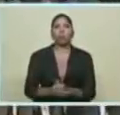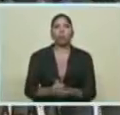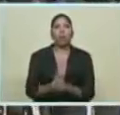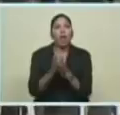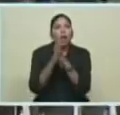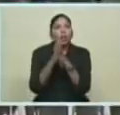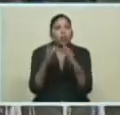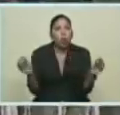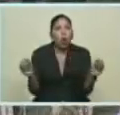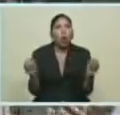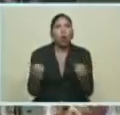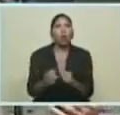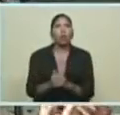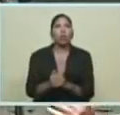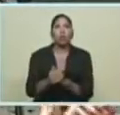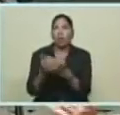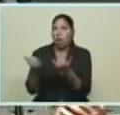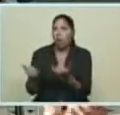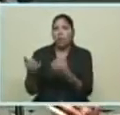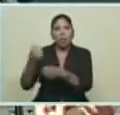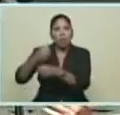oficiales en situación de actividad,